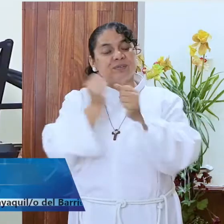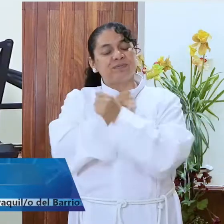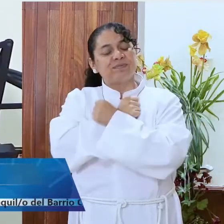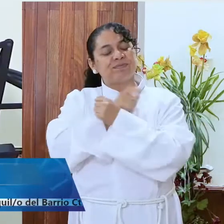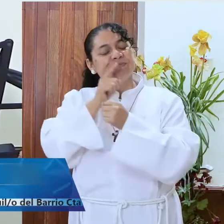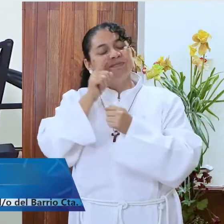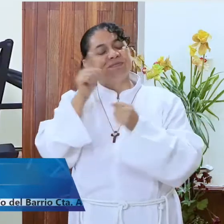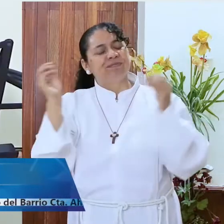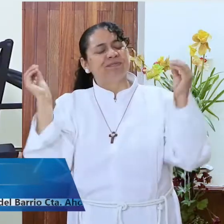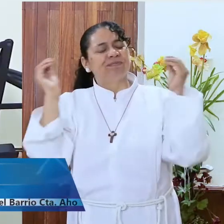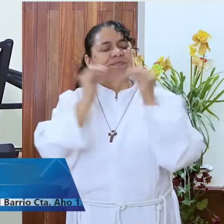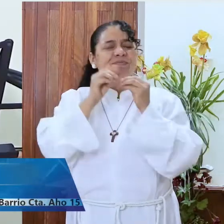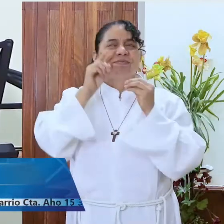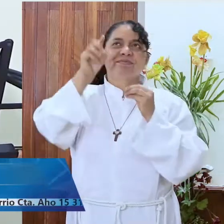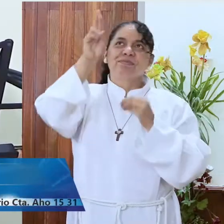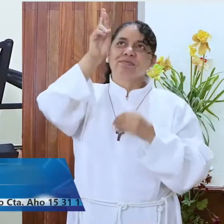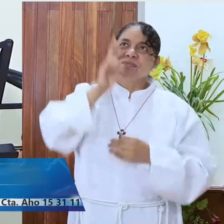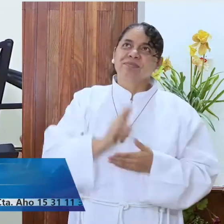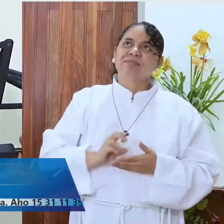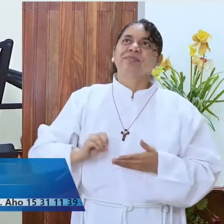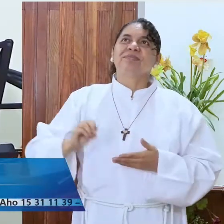más sr